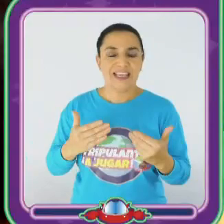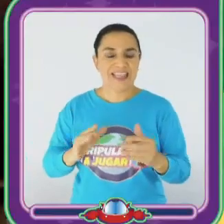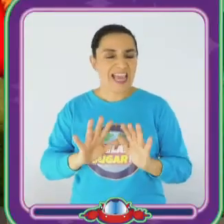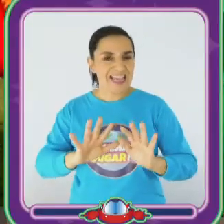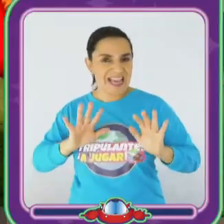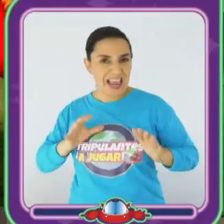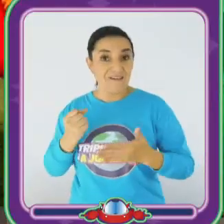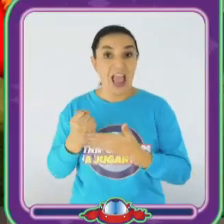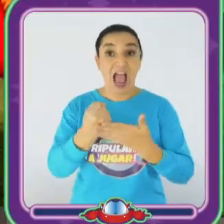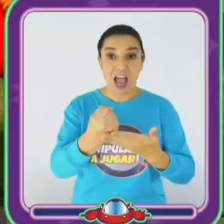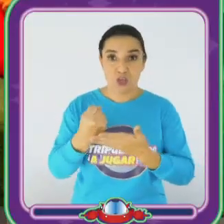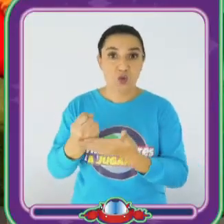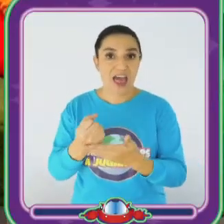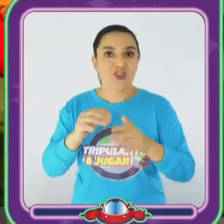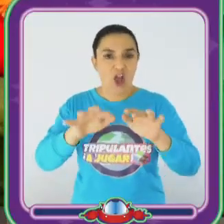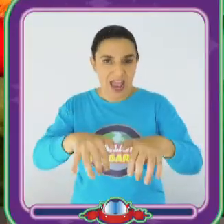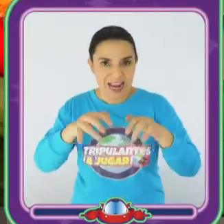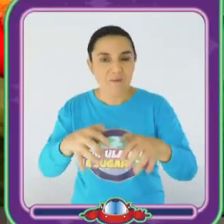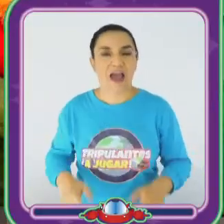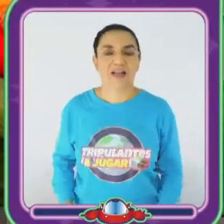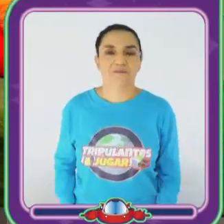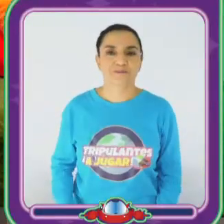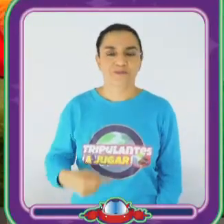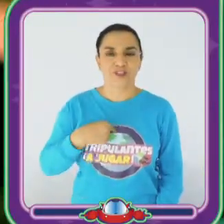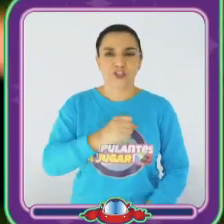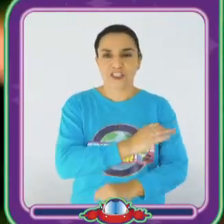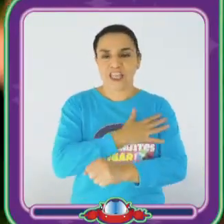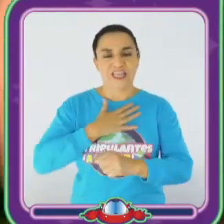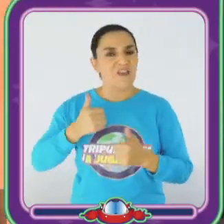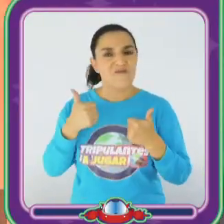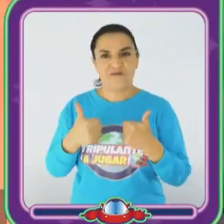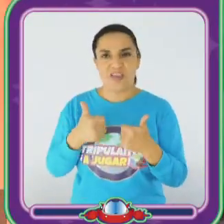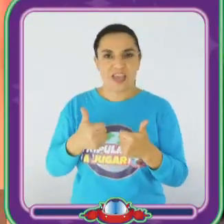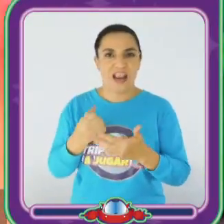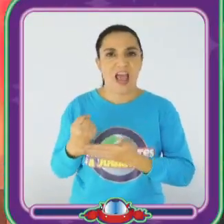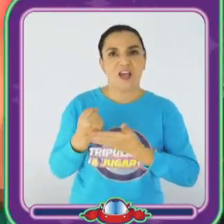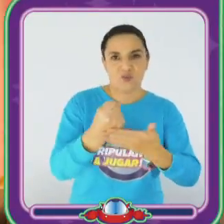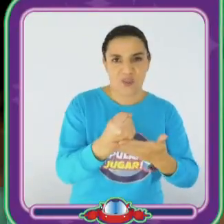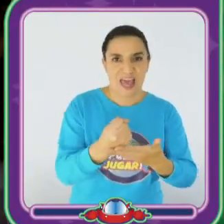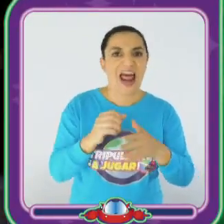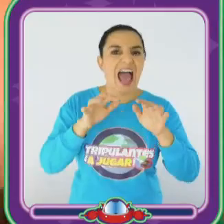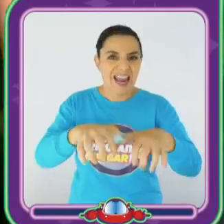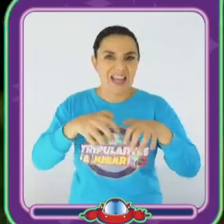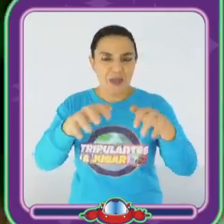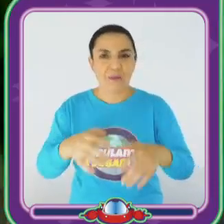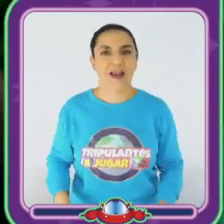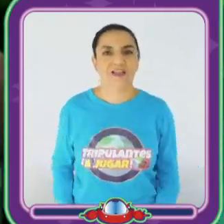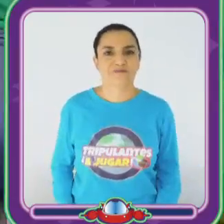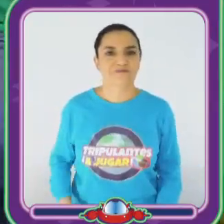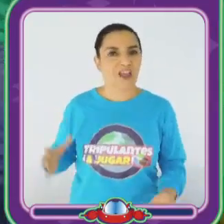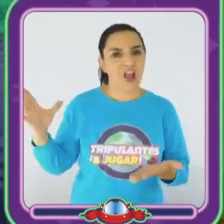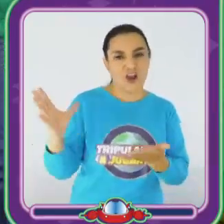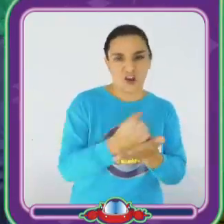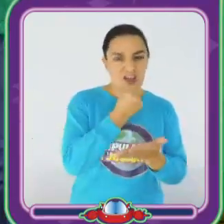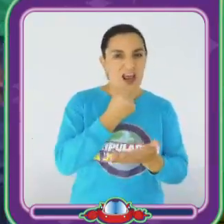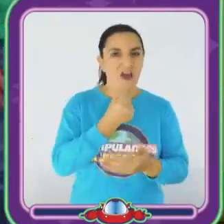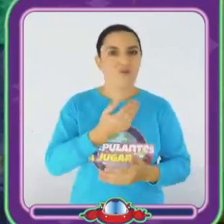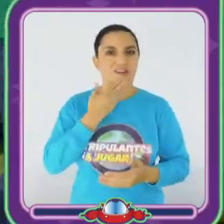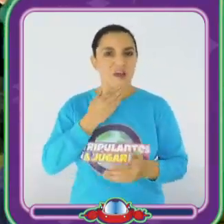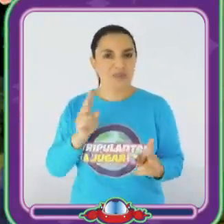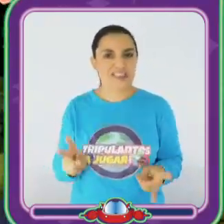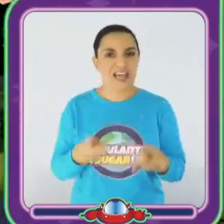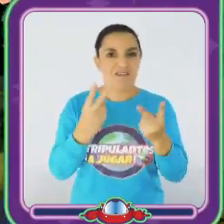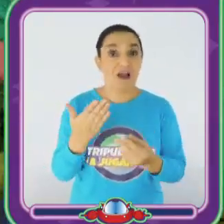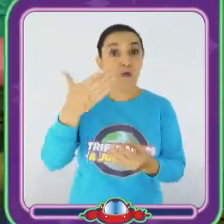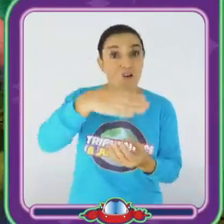feliz, increíble, ayudando a los animales y eso. Me sentí muy bien por ayudar a los animales. Lo logramos y